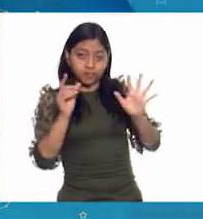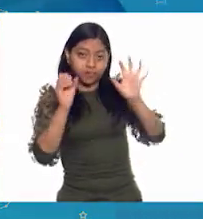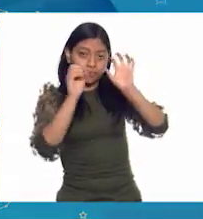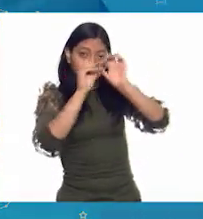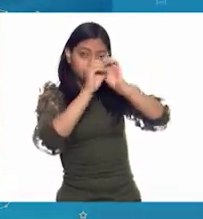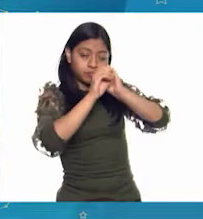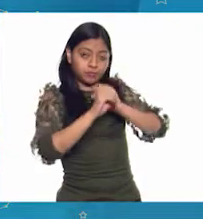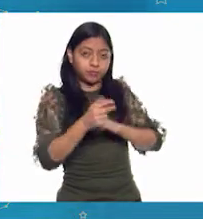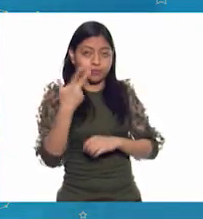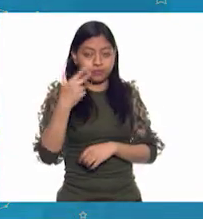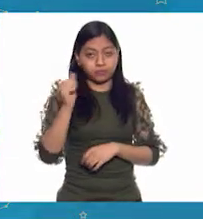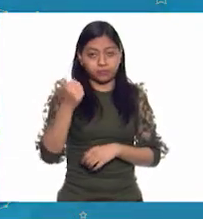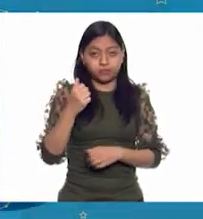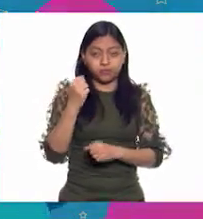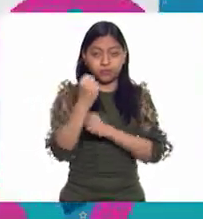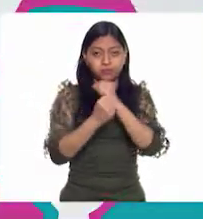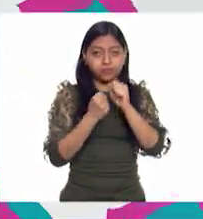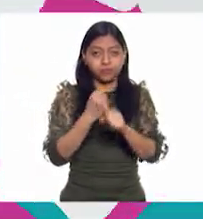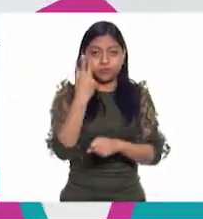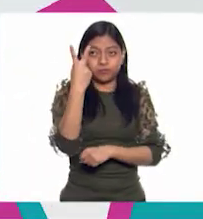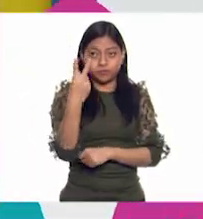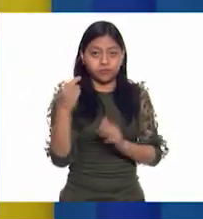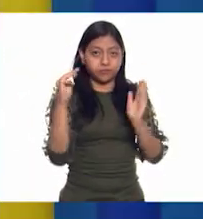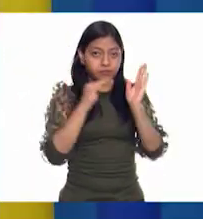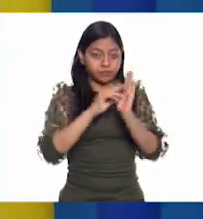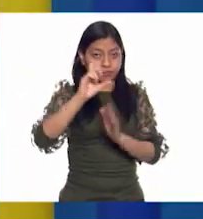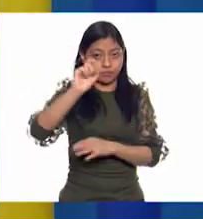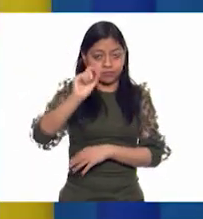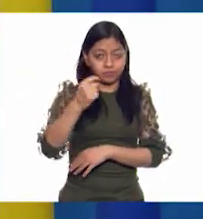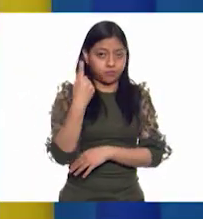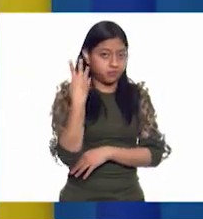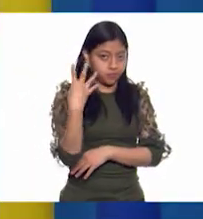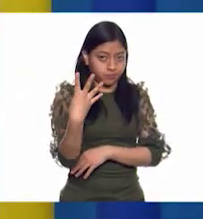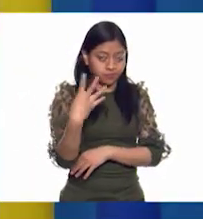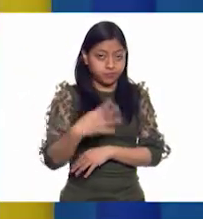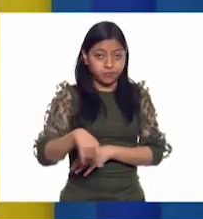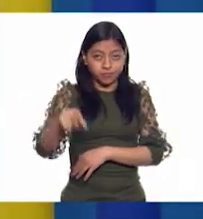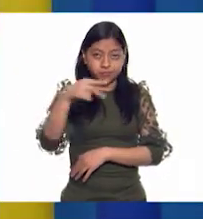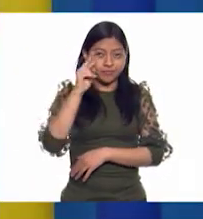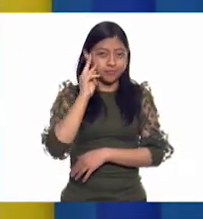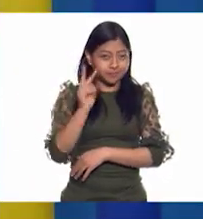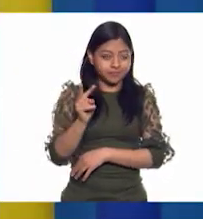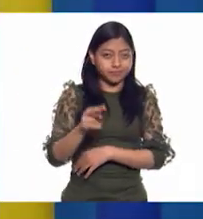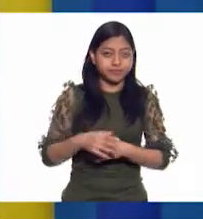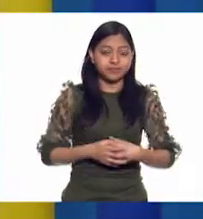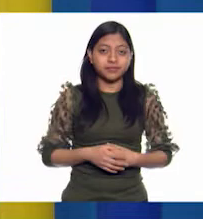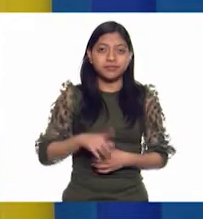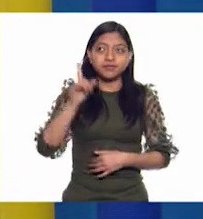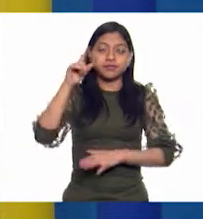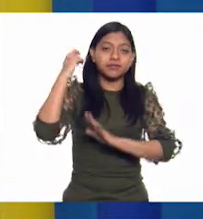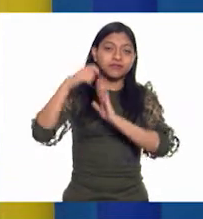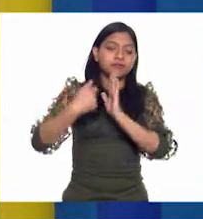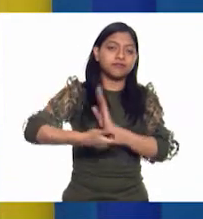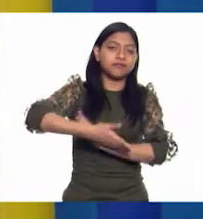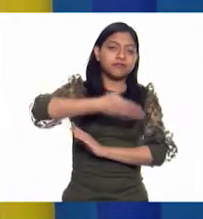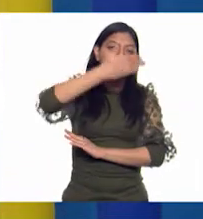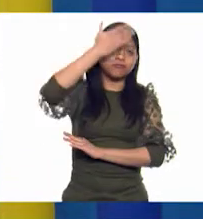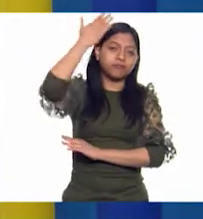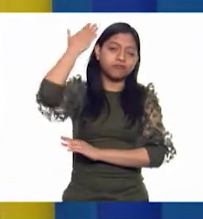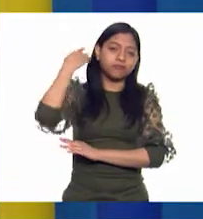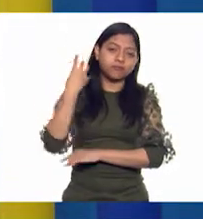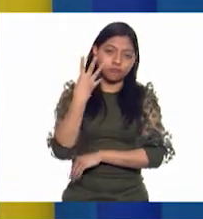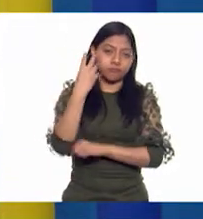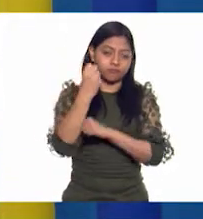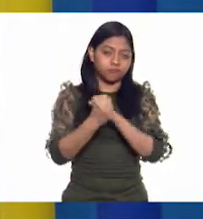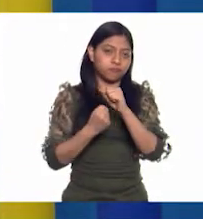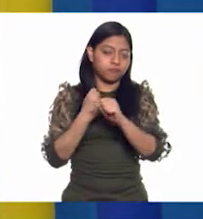el 8 de abril del 2024. Como te puedes dar cuenta, es un video de hace 4 años y